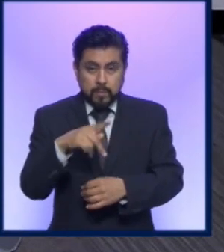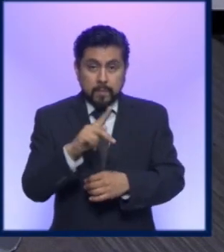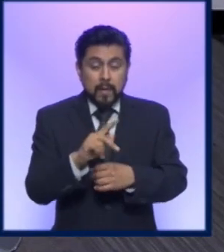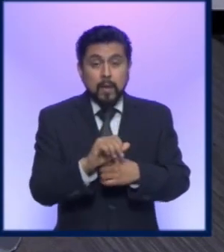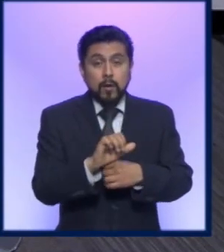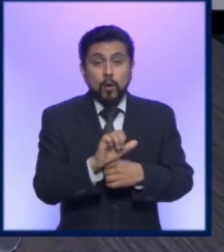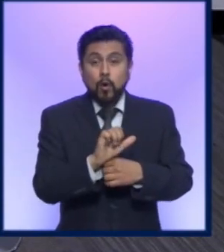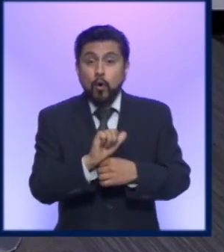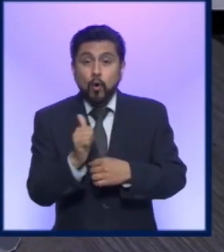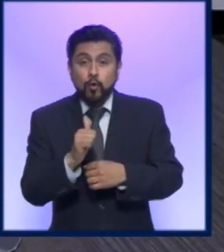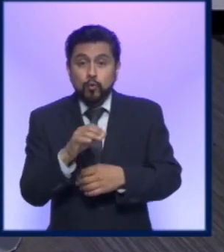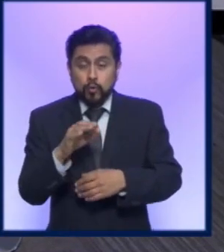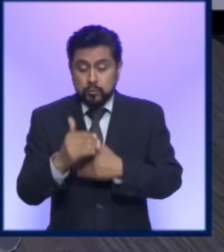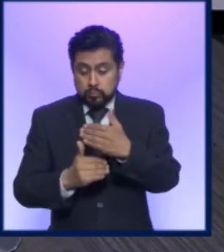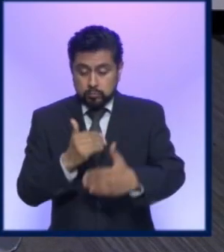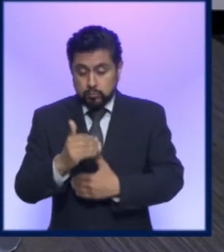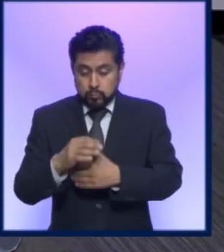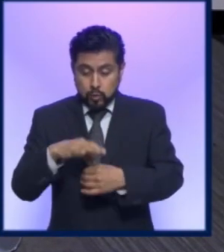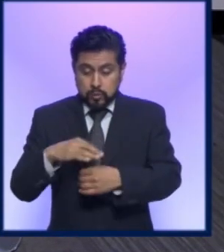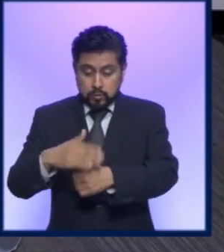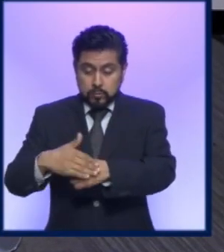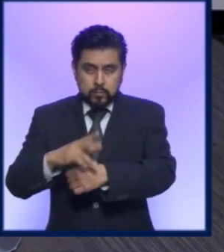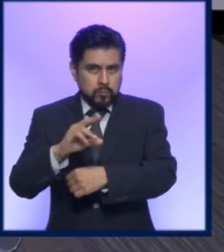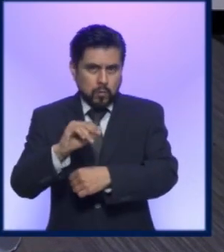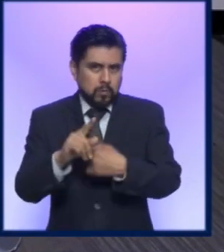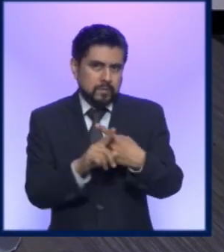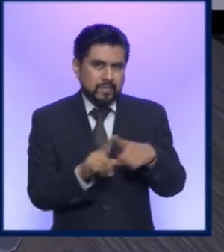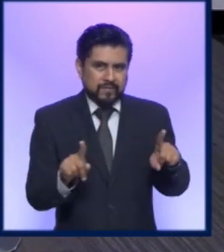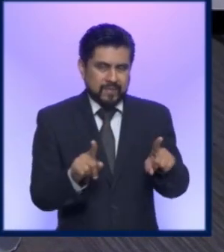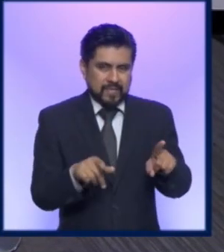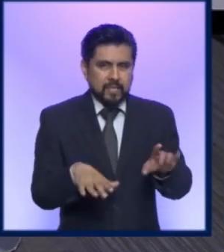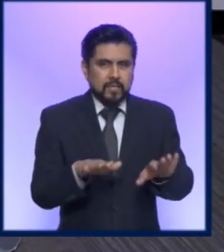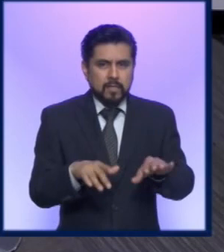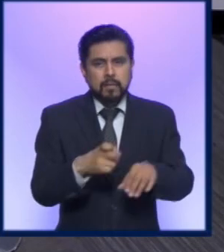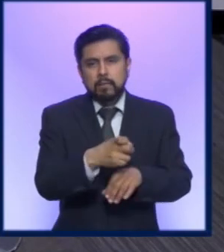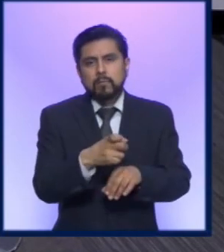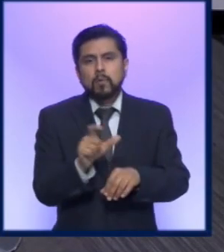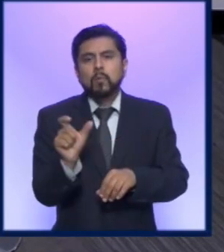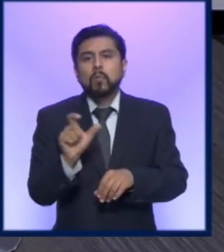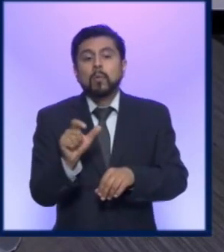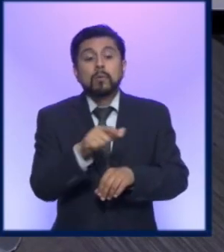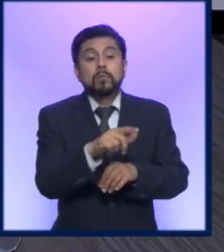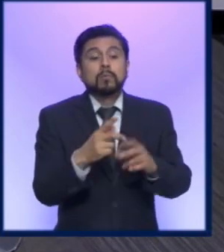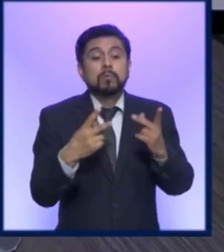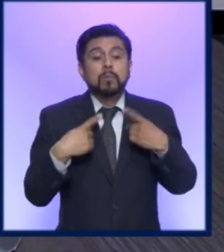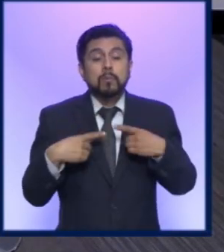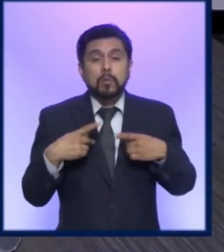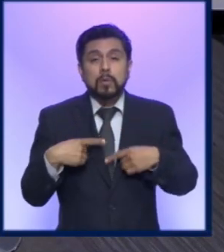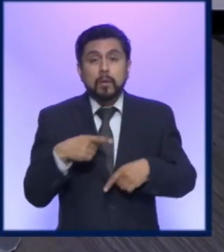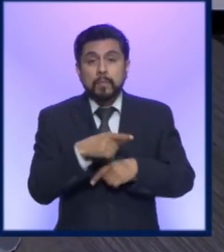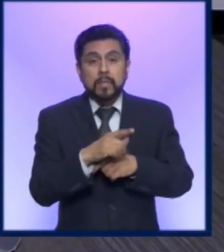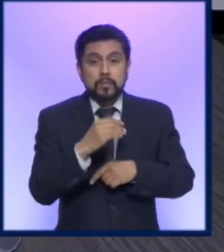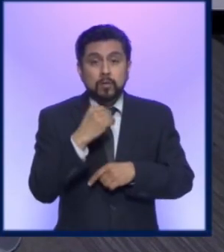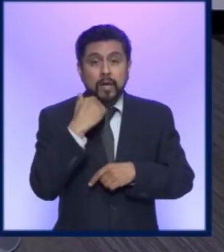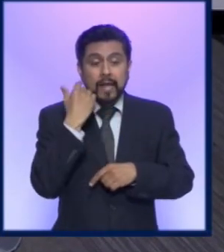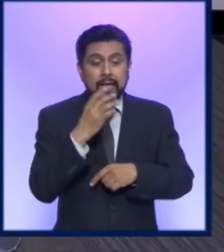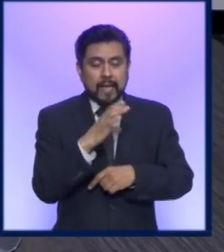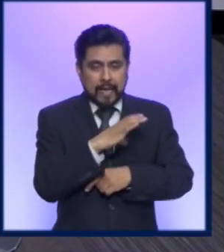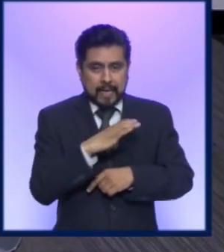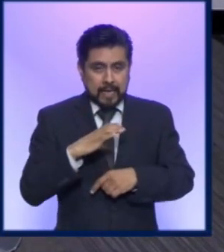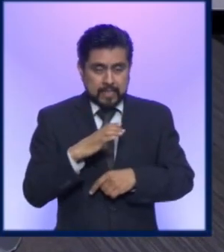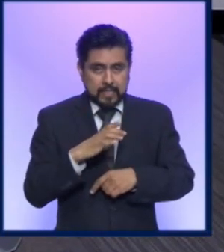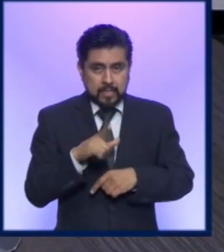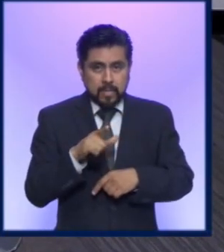electorales subsecuentes y en caso en caso de que no sea así Bueno pues la persona aspirante puede en su